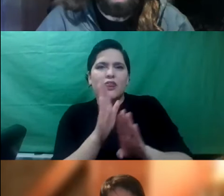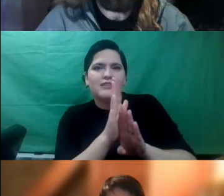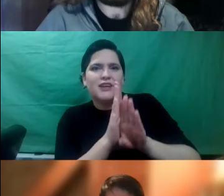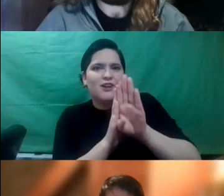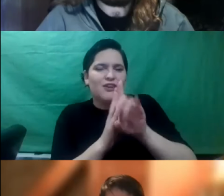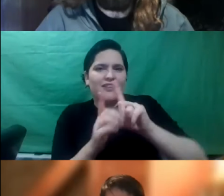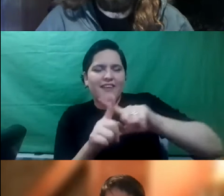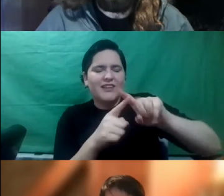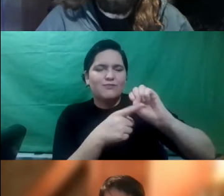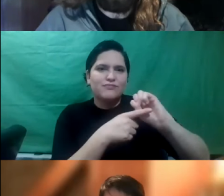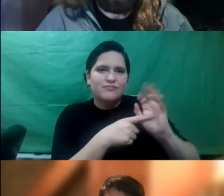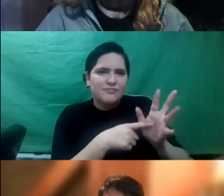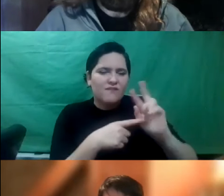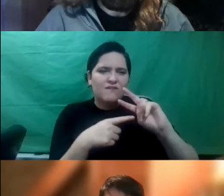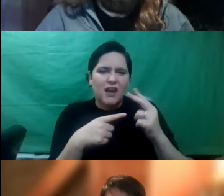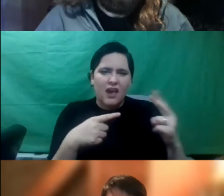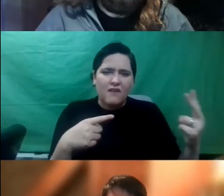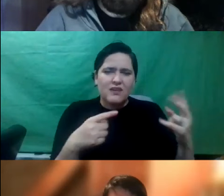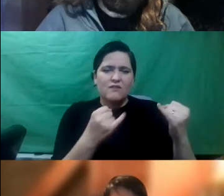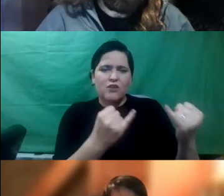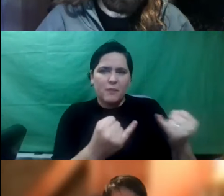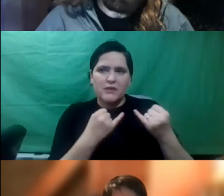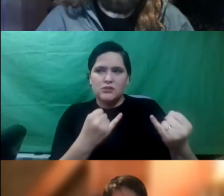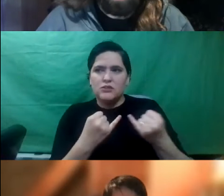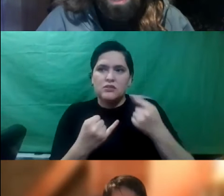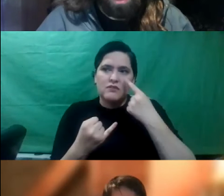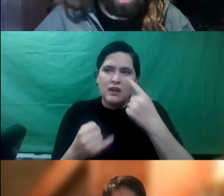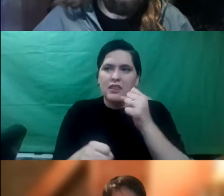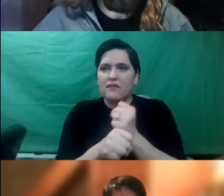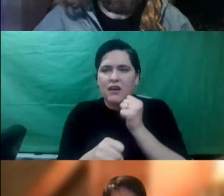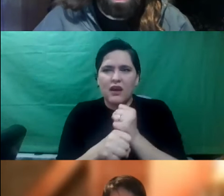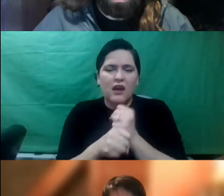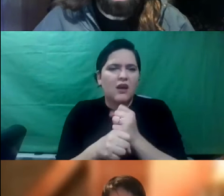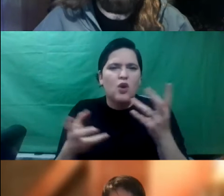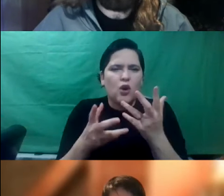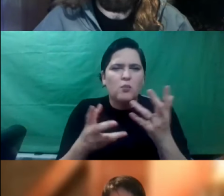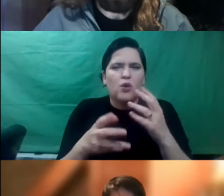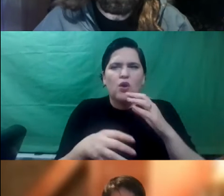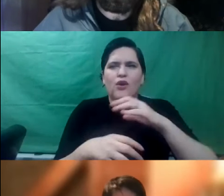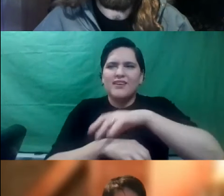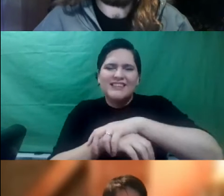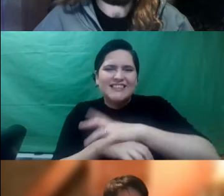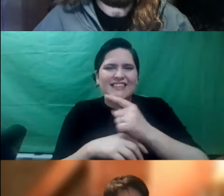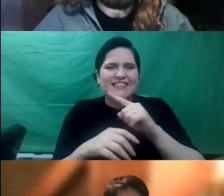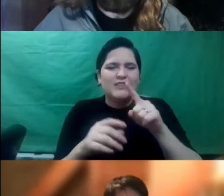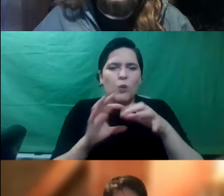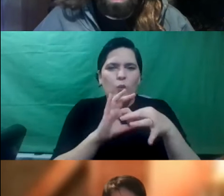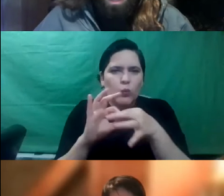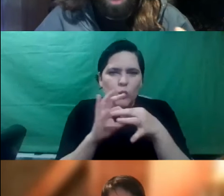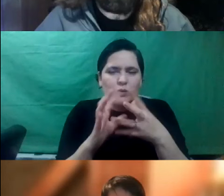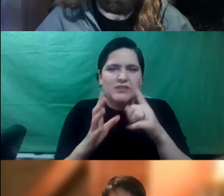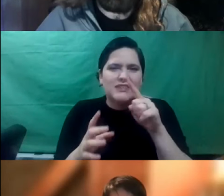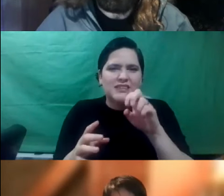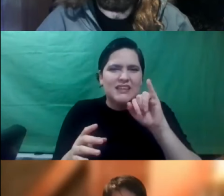muchas variables, donde se puede trabajar con conceptos como sinergia y redundancia